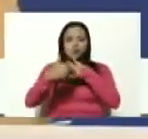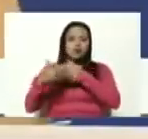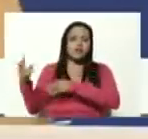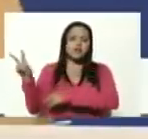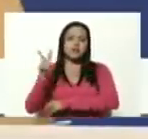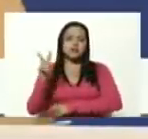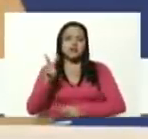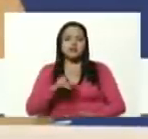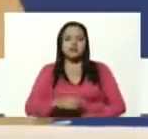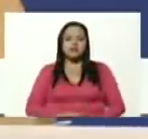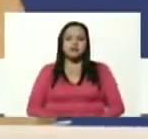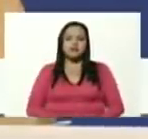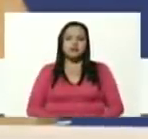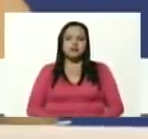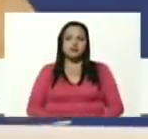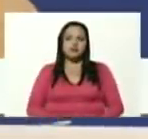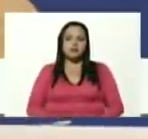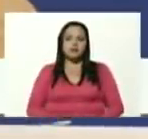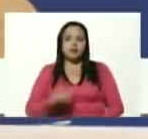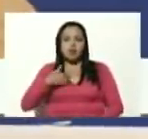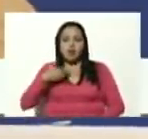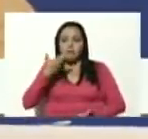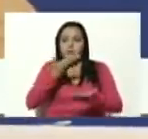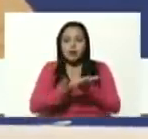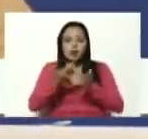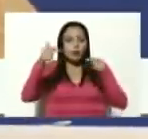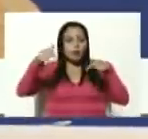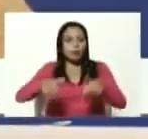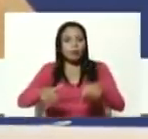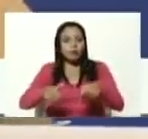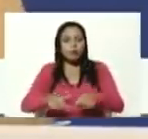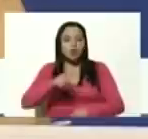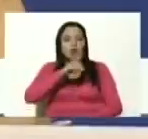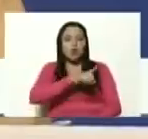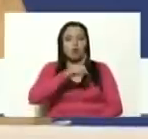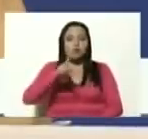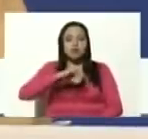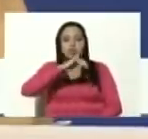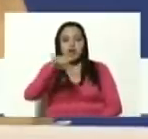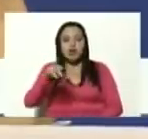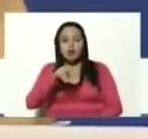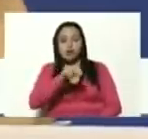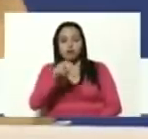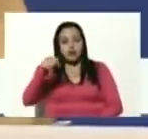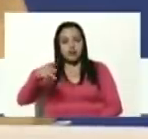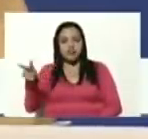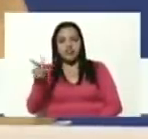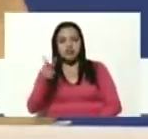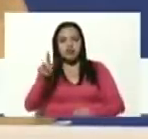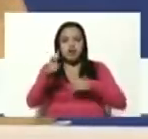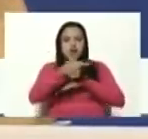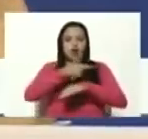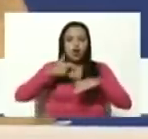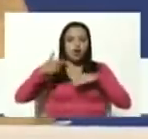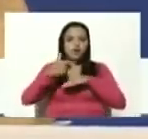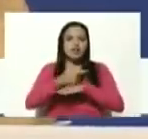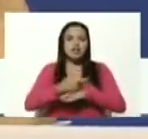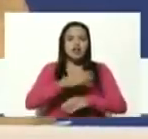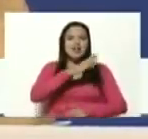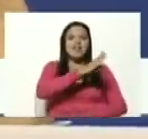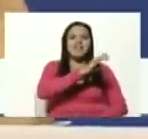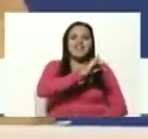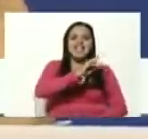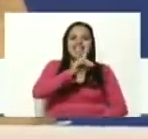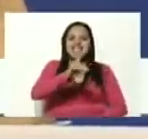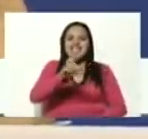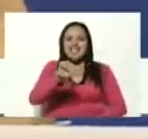Venezuela. Yo exijo hoy, 11 de junio desde Venezuela, que el gobierno de Joe Biden